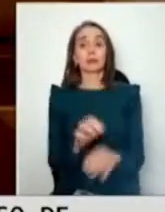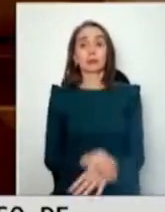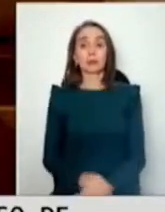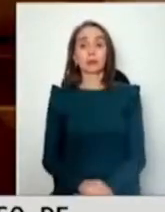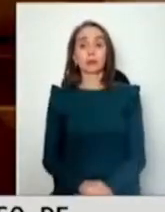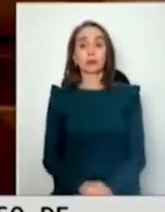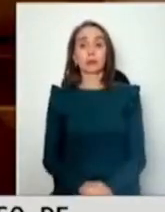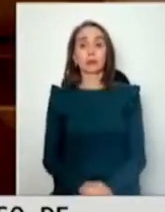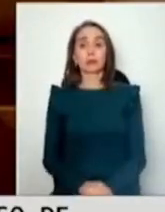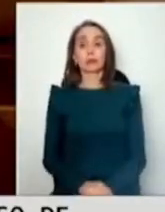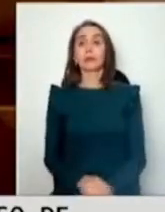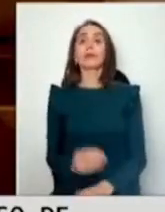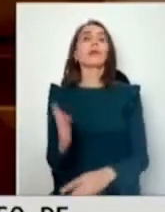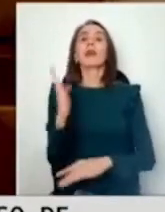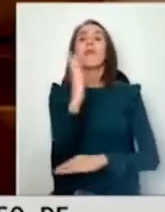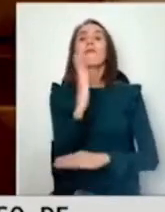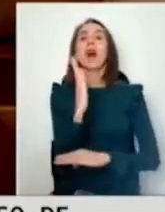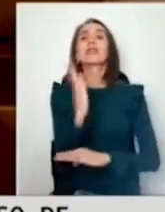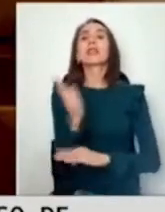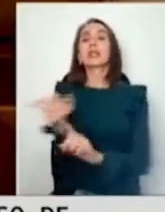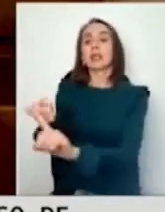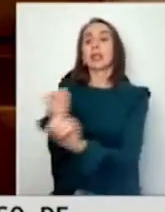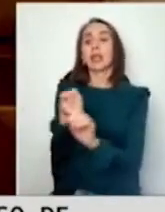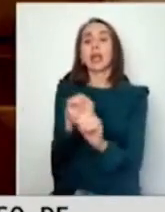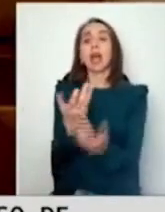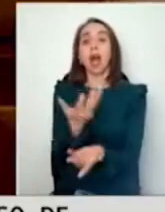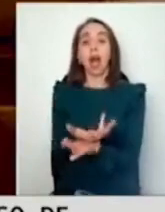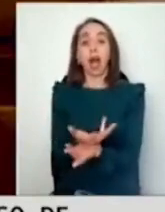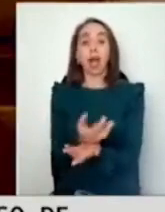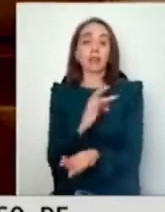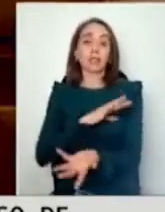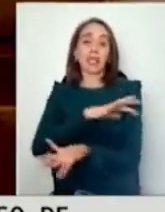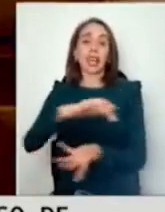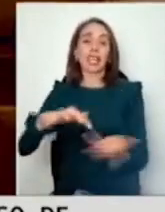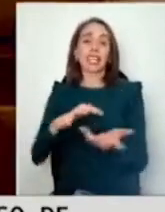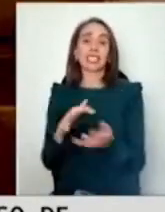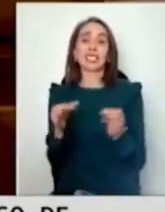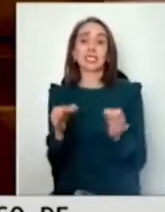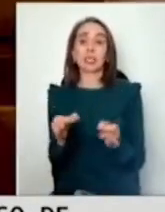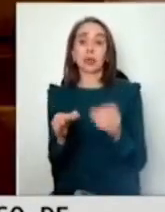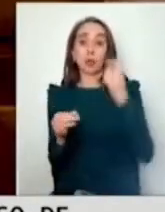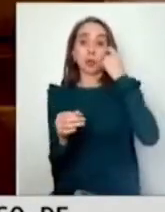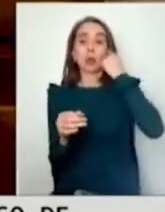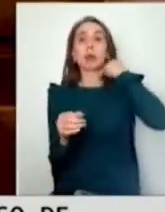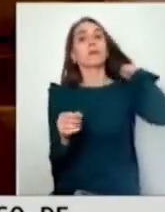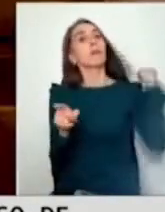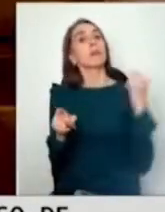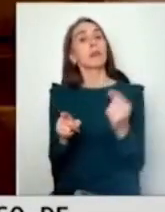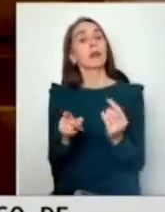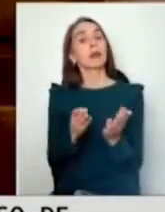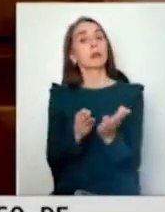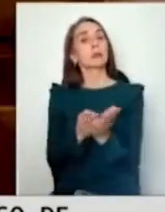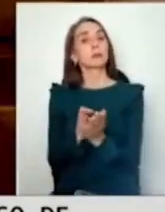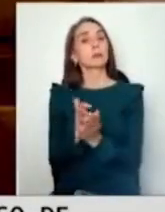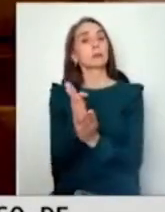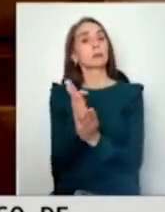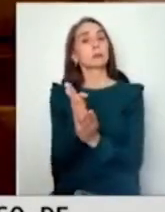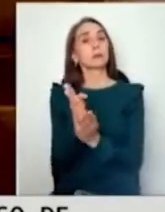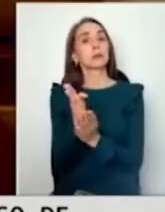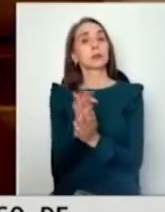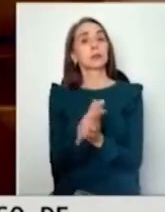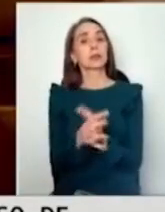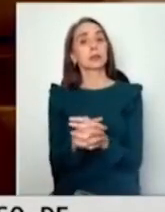básicamente hacernos cargo de una crisis de seguridad que tenemos Y por cierto que eso parte considerando como un factor para